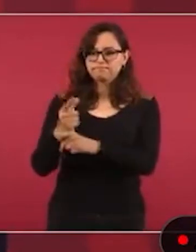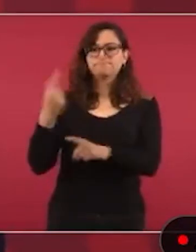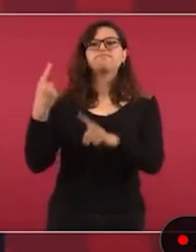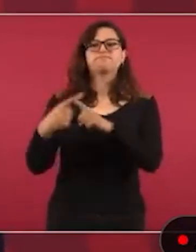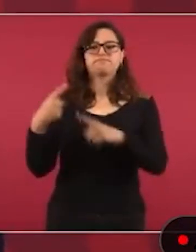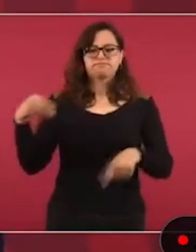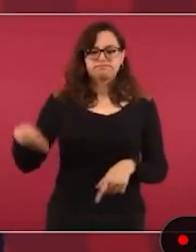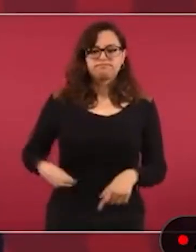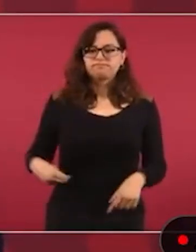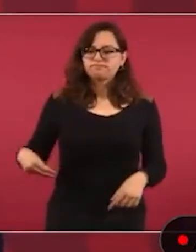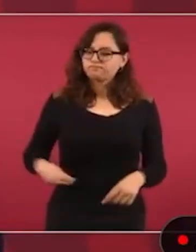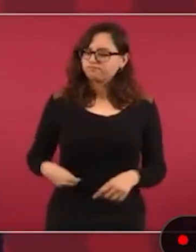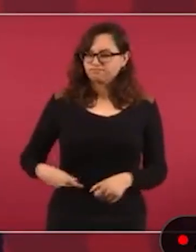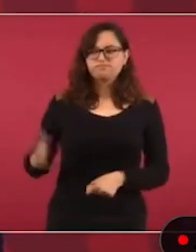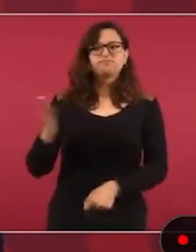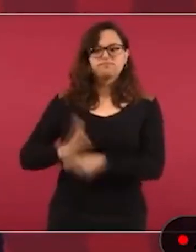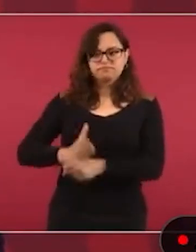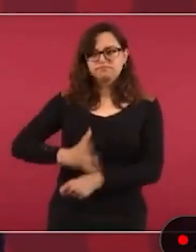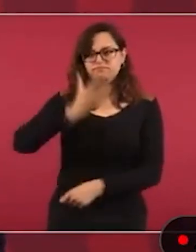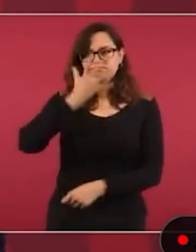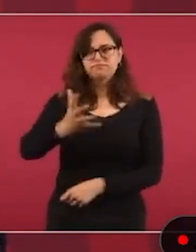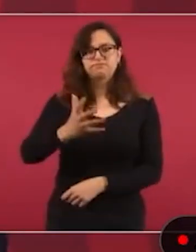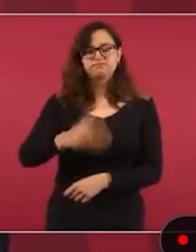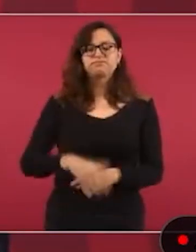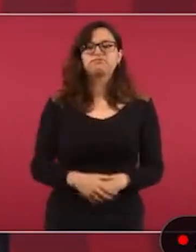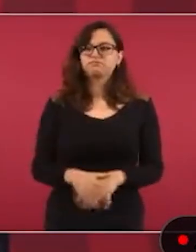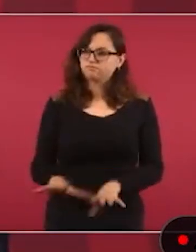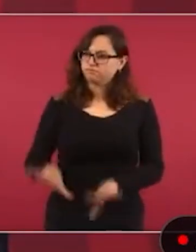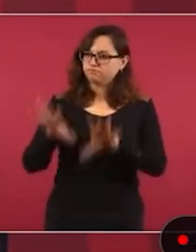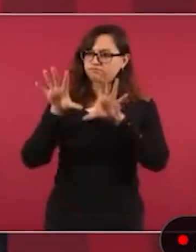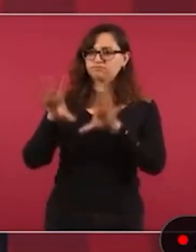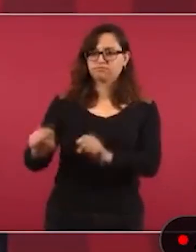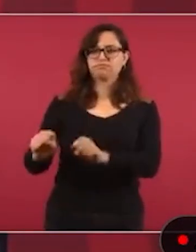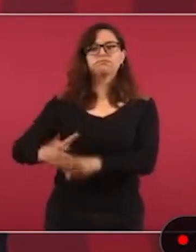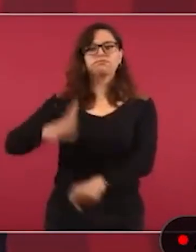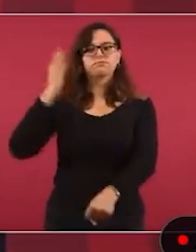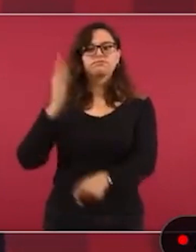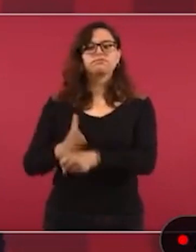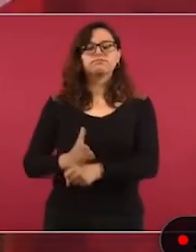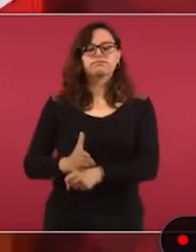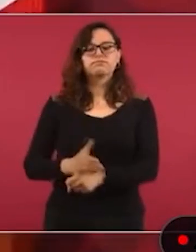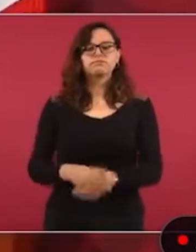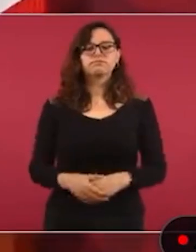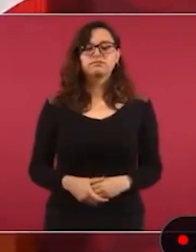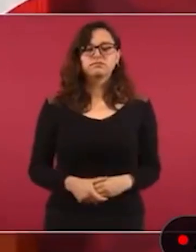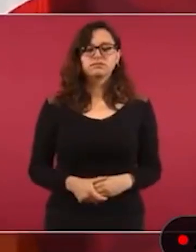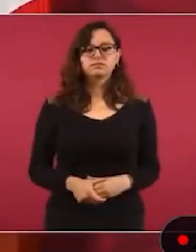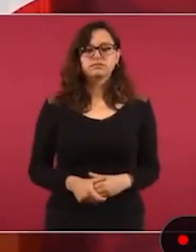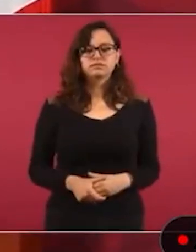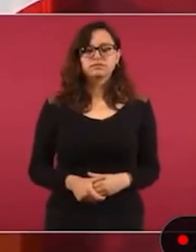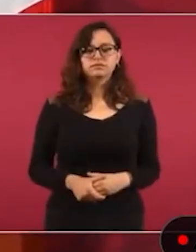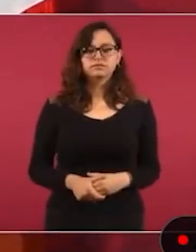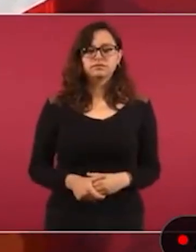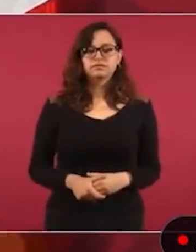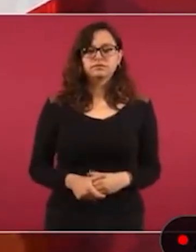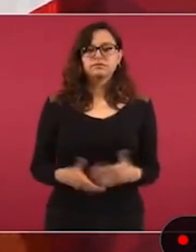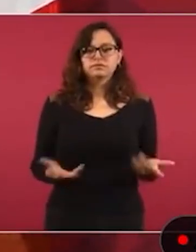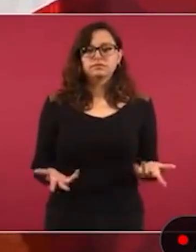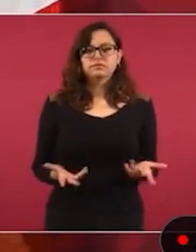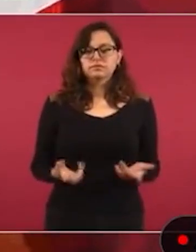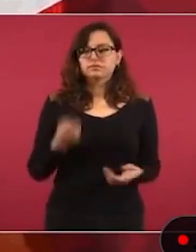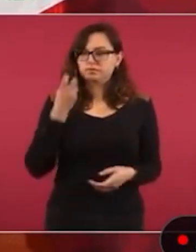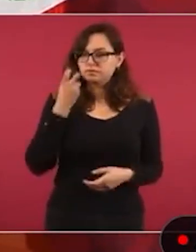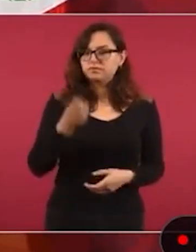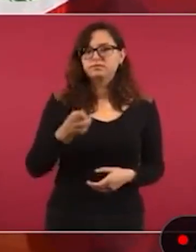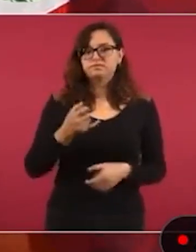los responsables, que se detenga y se castigue a los responsables. Eso es lo que se